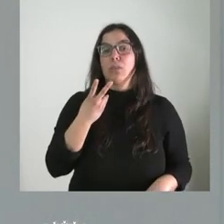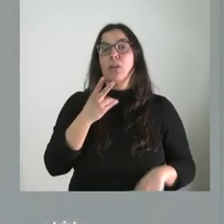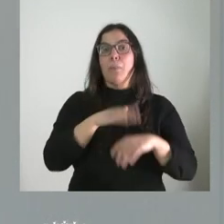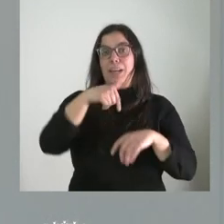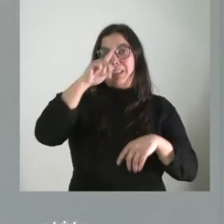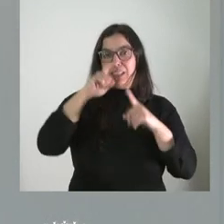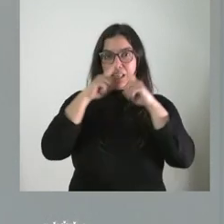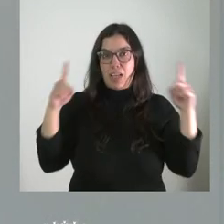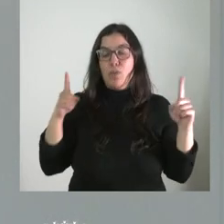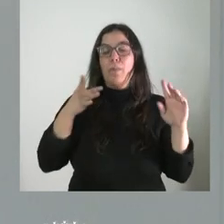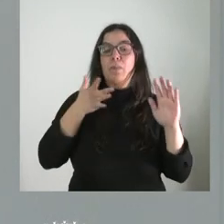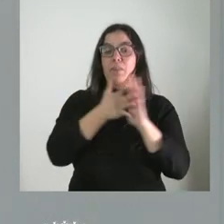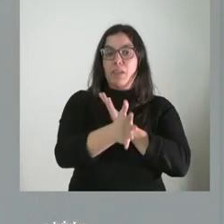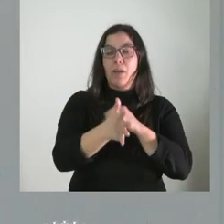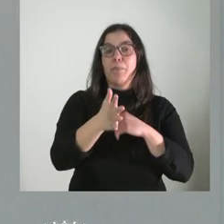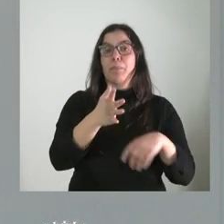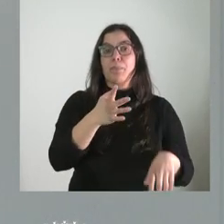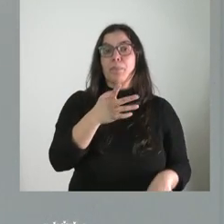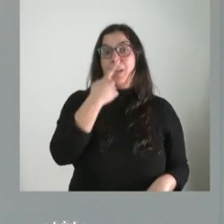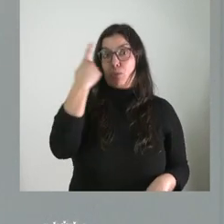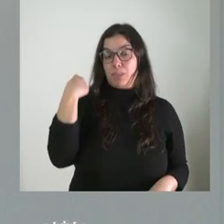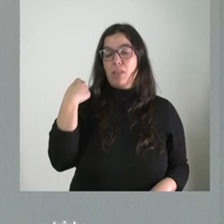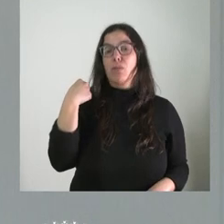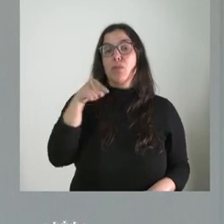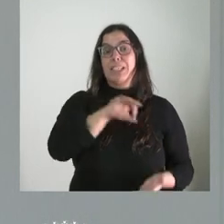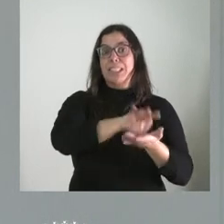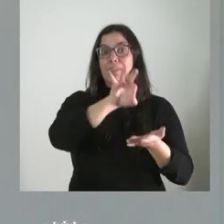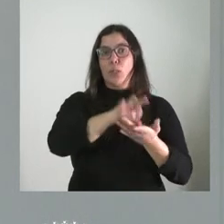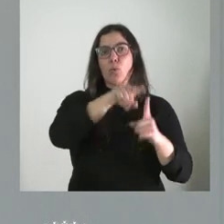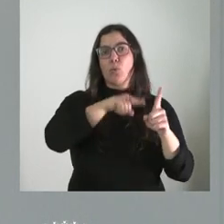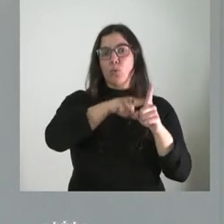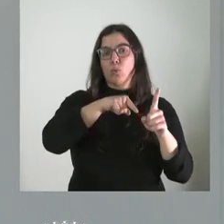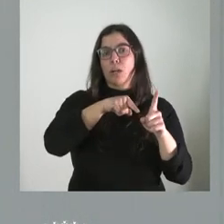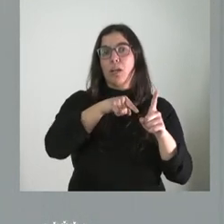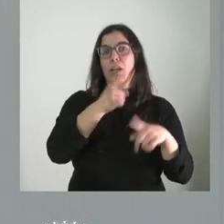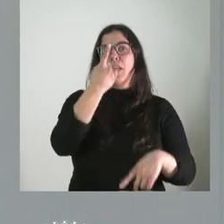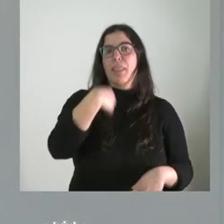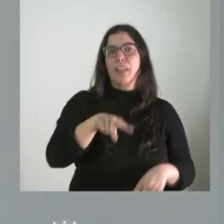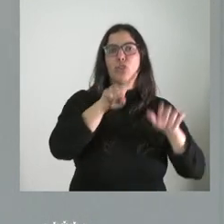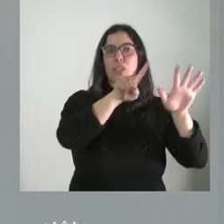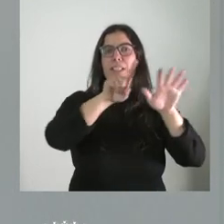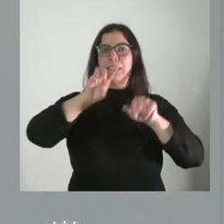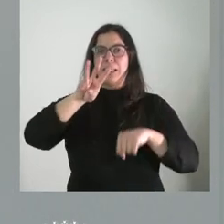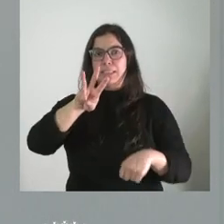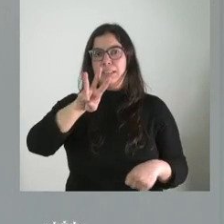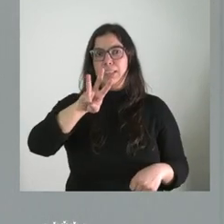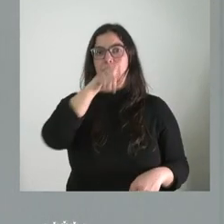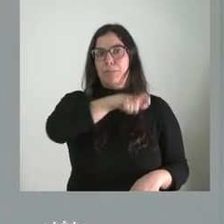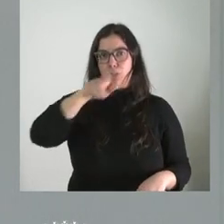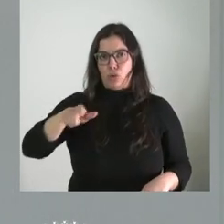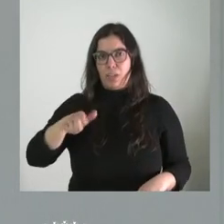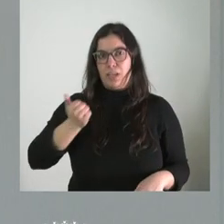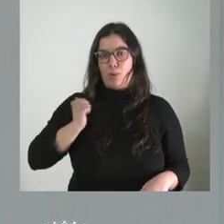2013 Hay que decir que en el año 22 este servicio fue utilizado en nuestra comunidad por 163 personas